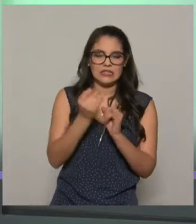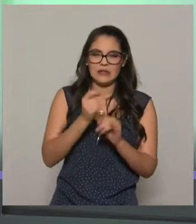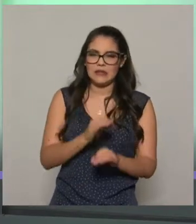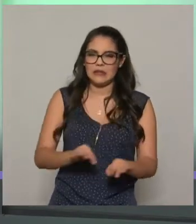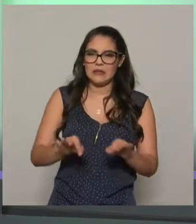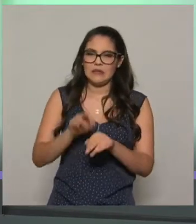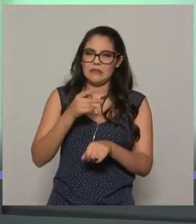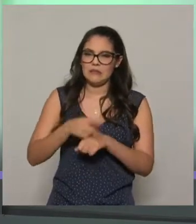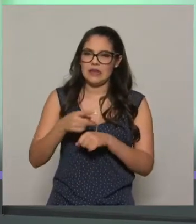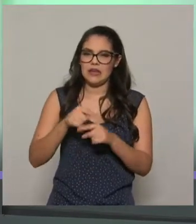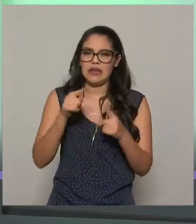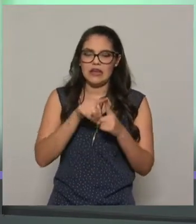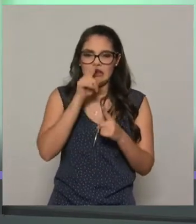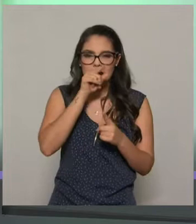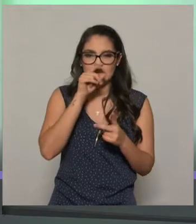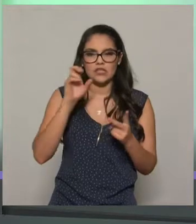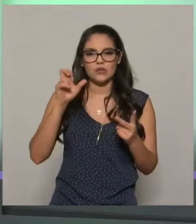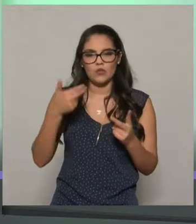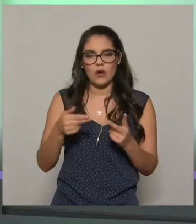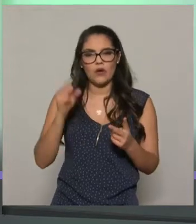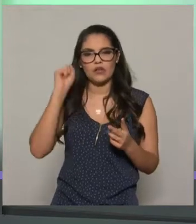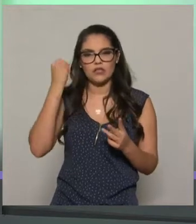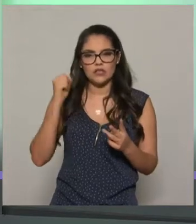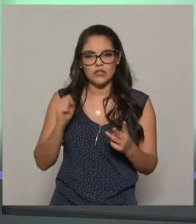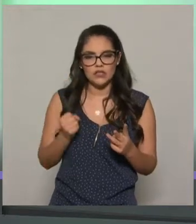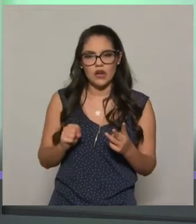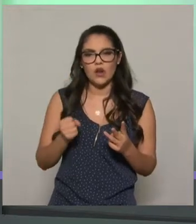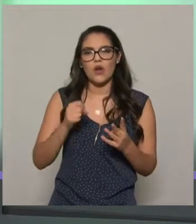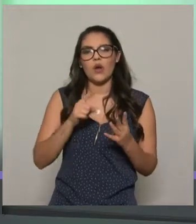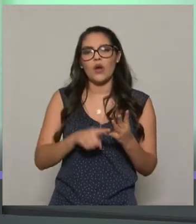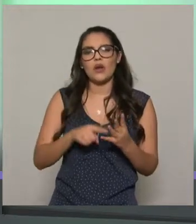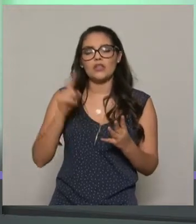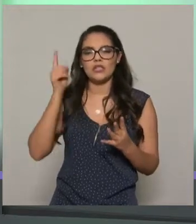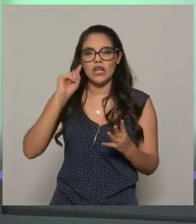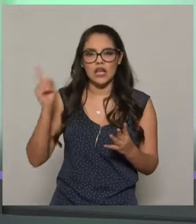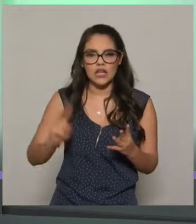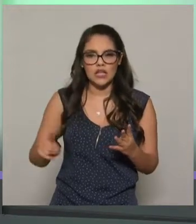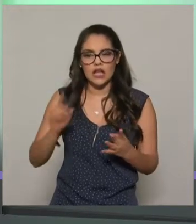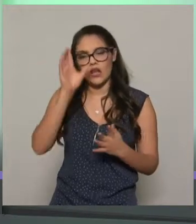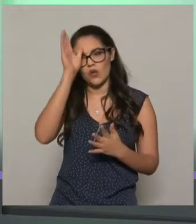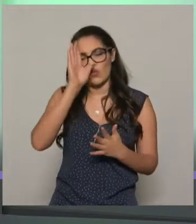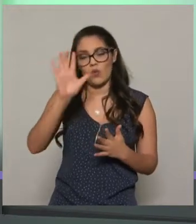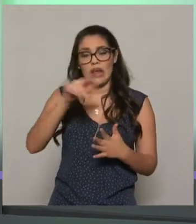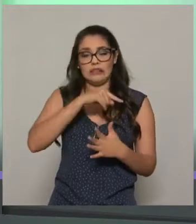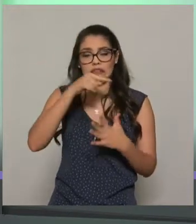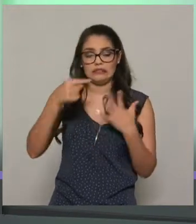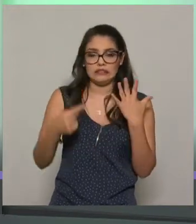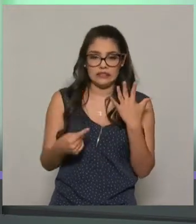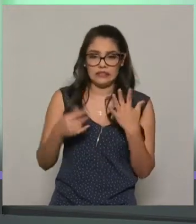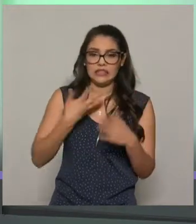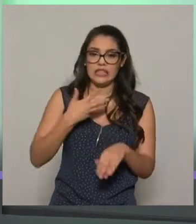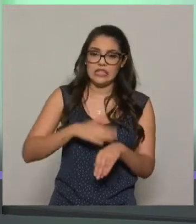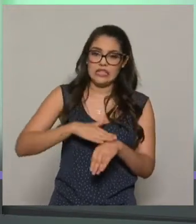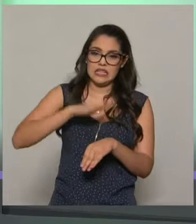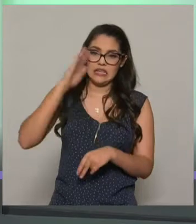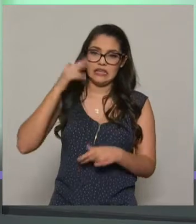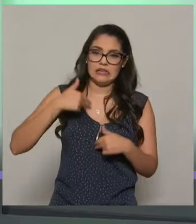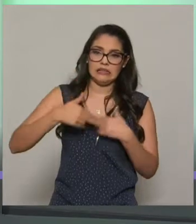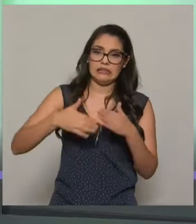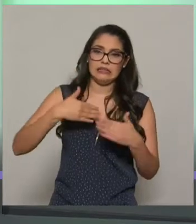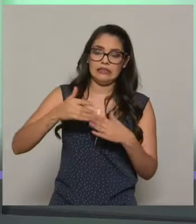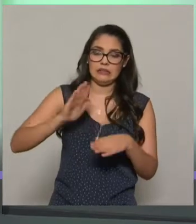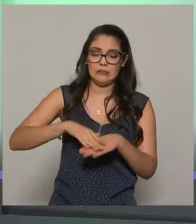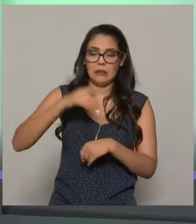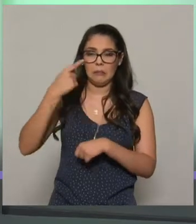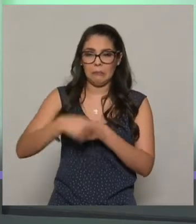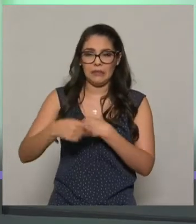en Jalisco, Chihuahua, Sinaloa, Ciudad de México y Zacatecas, que estamos entre las 5 primeras ciudades con los cruceros más peligrosos. ¿Qué